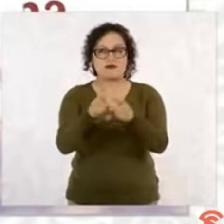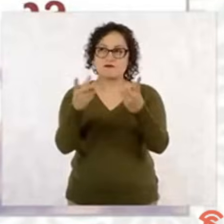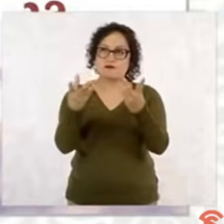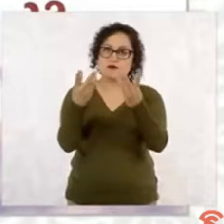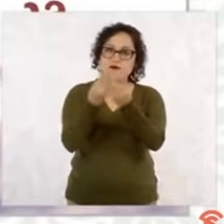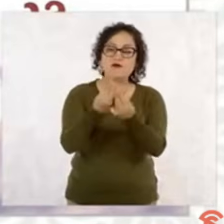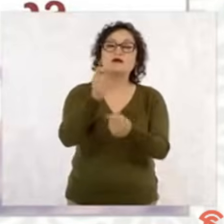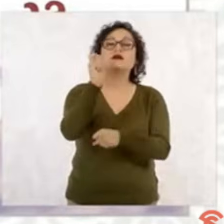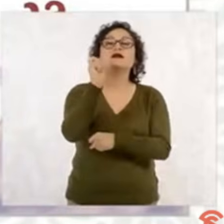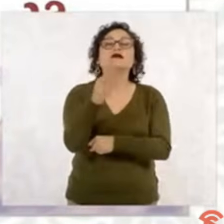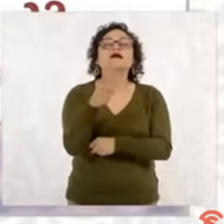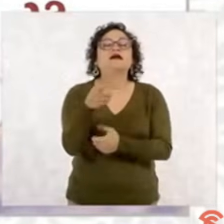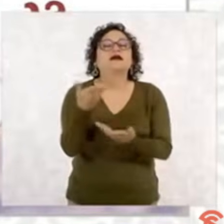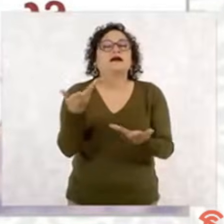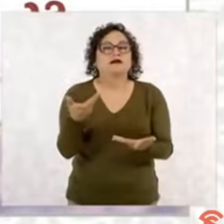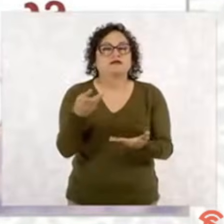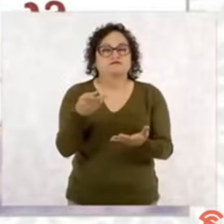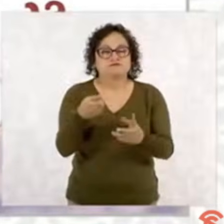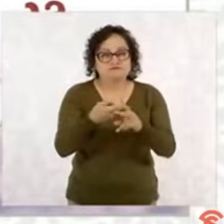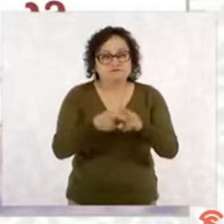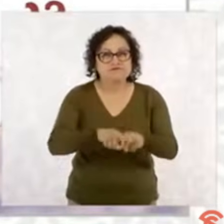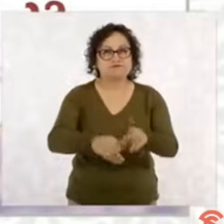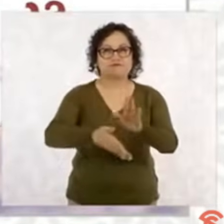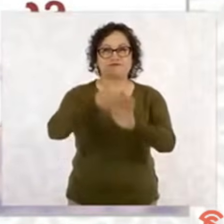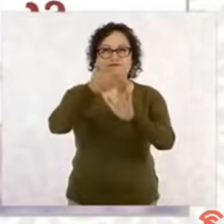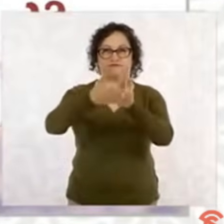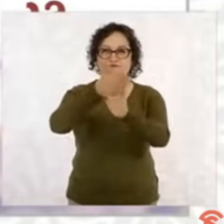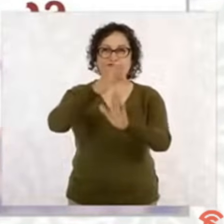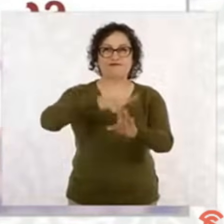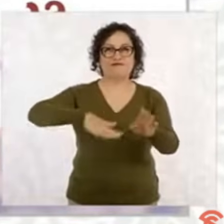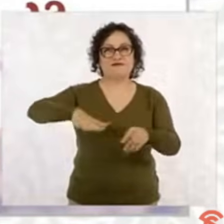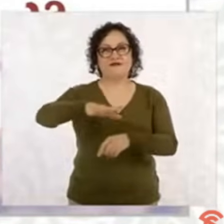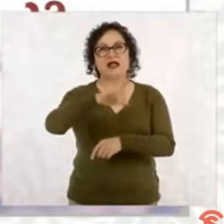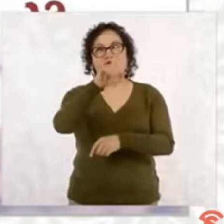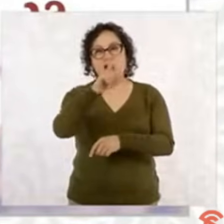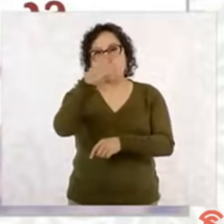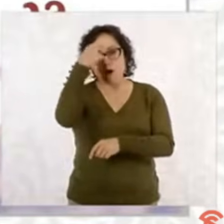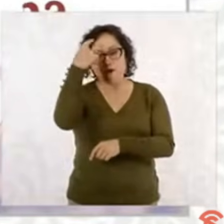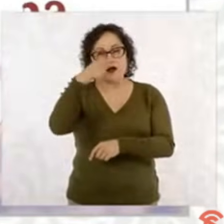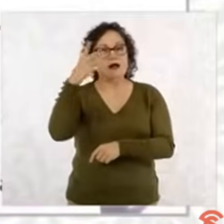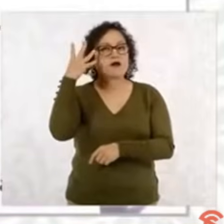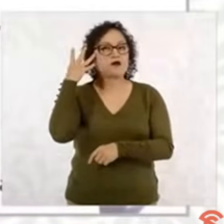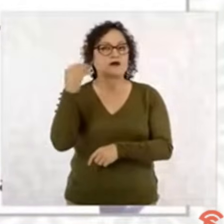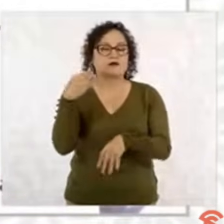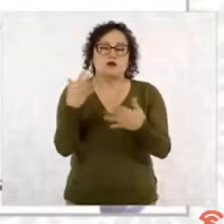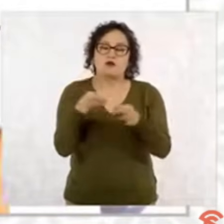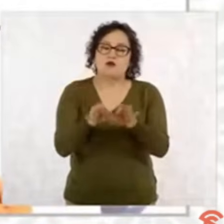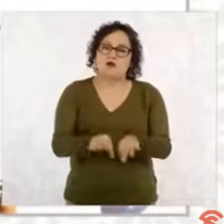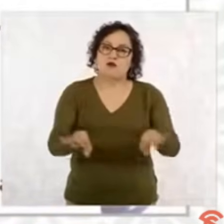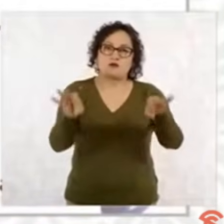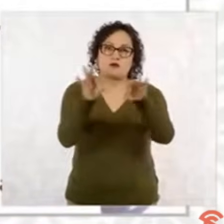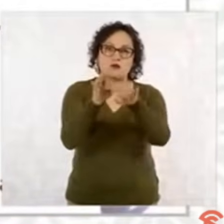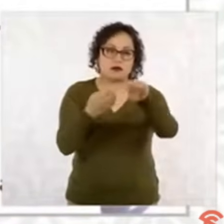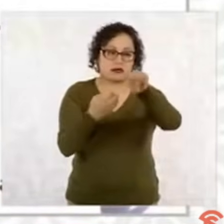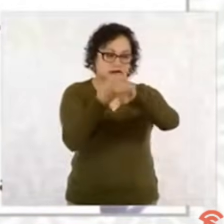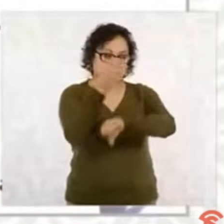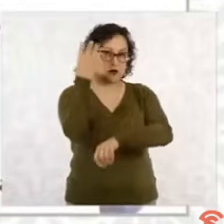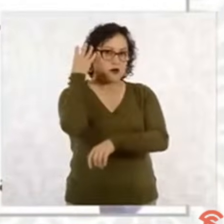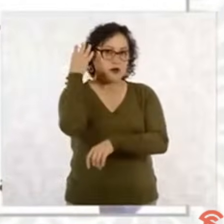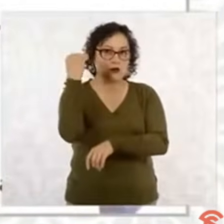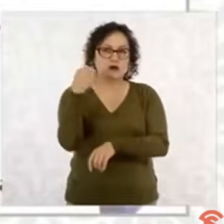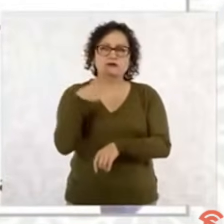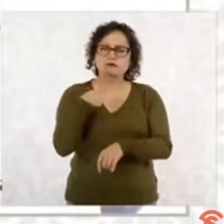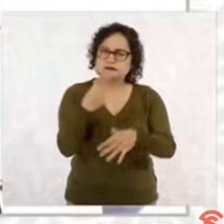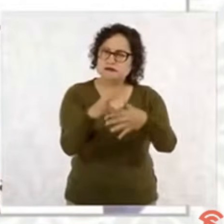que es fundamental para nuestro estado, particularmente para la zona metropolitana de la capital. Colima por décadas ha tenido